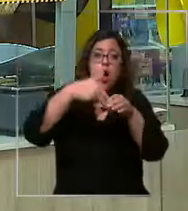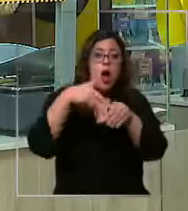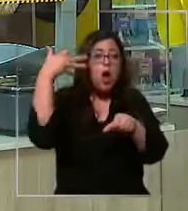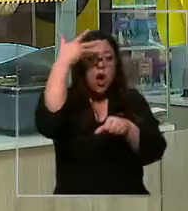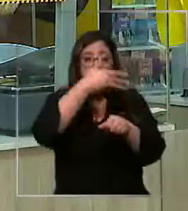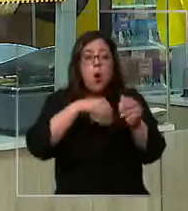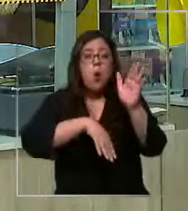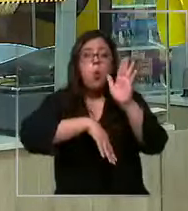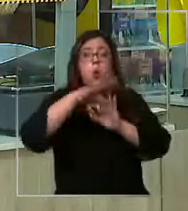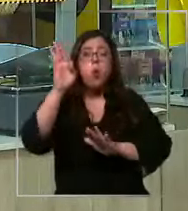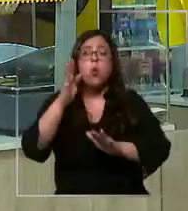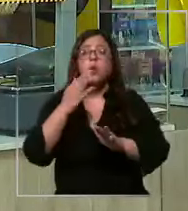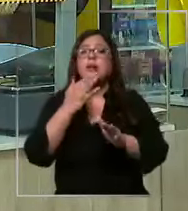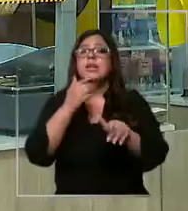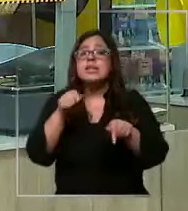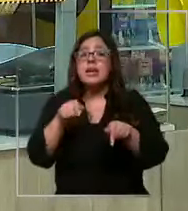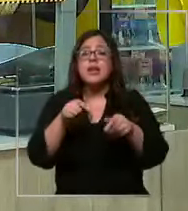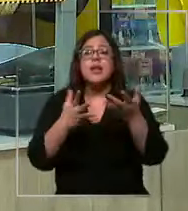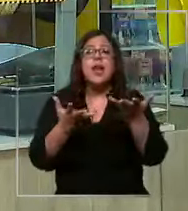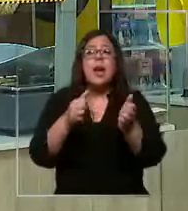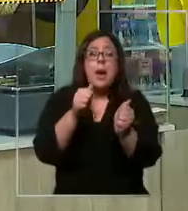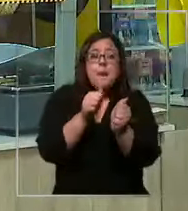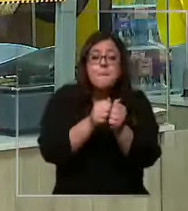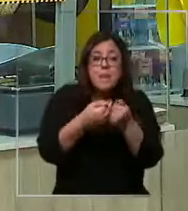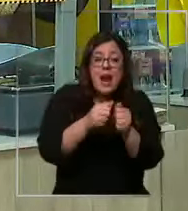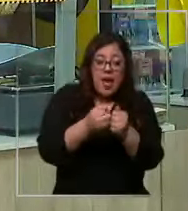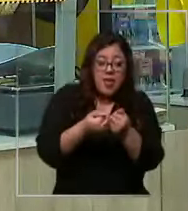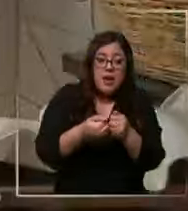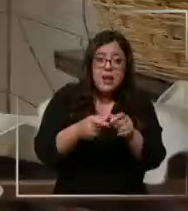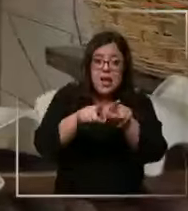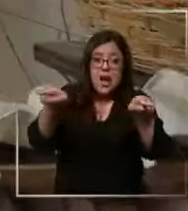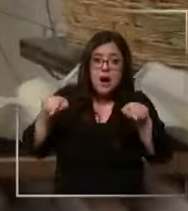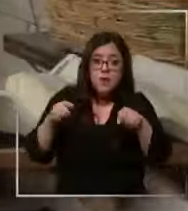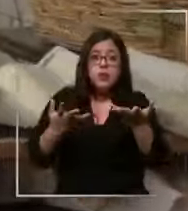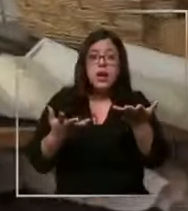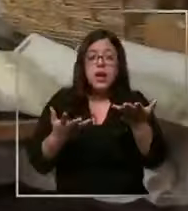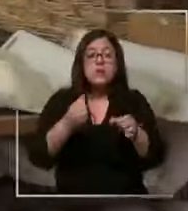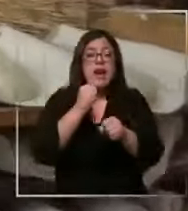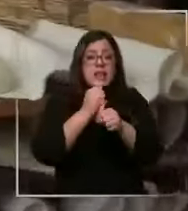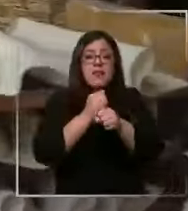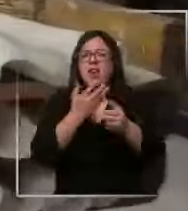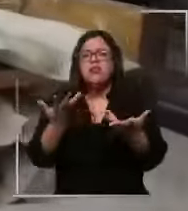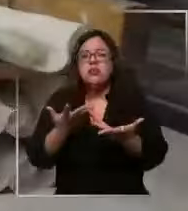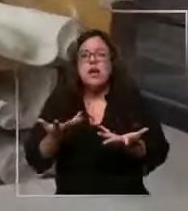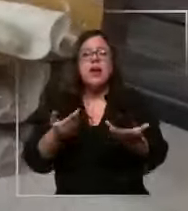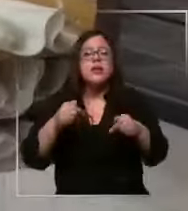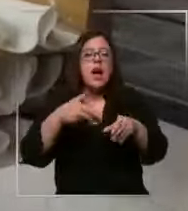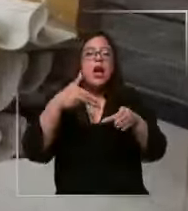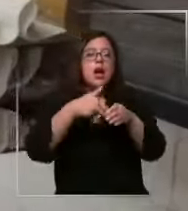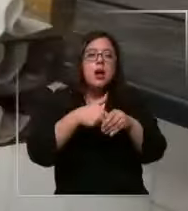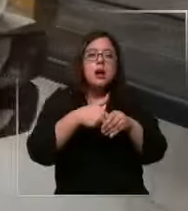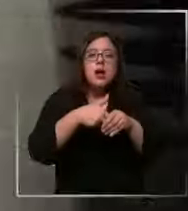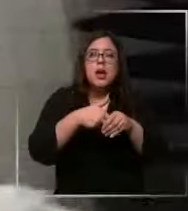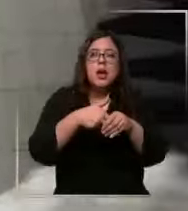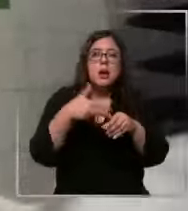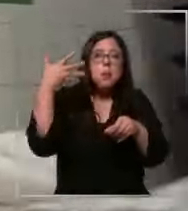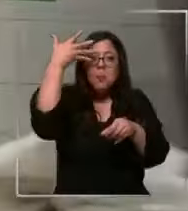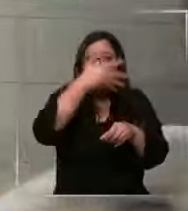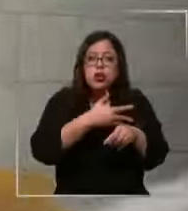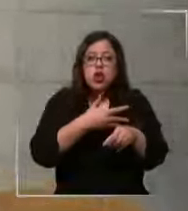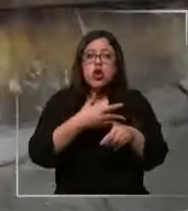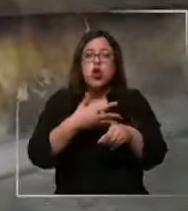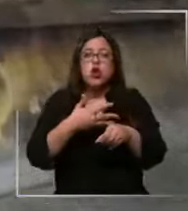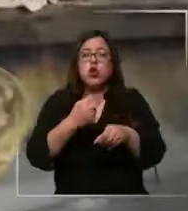las panaderías trabajan especialmente con gas y con petróleo. Las camionetas reparten eso con petróleo o con benzina. También hemos tenido fuerte alza, cerca de un 20% de